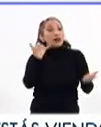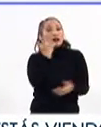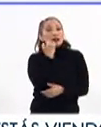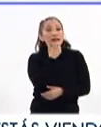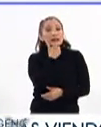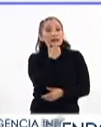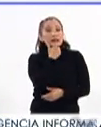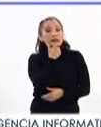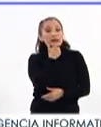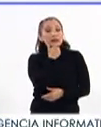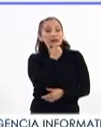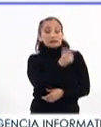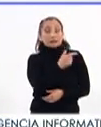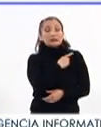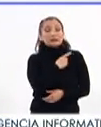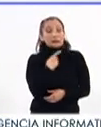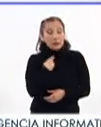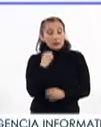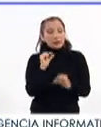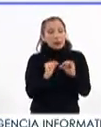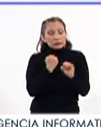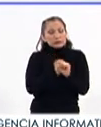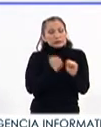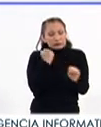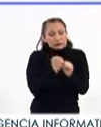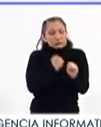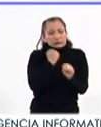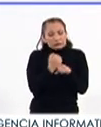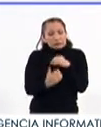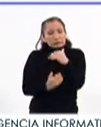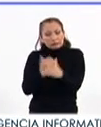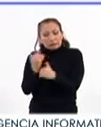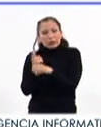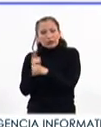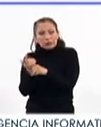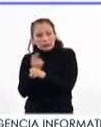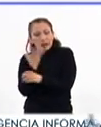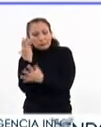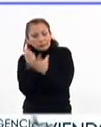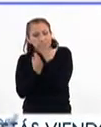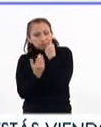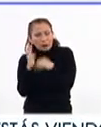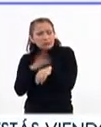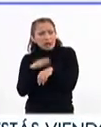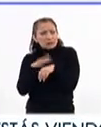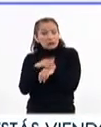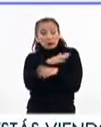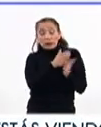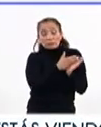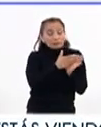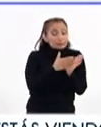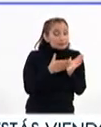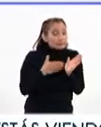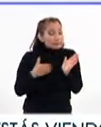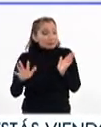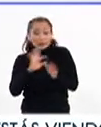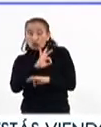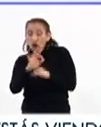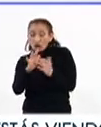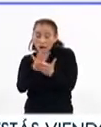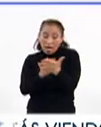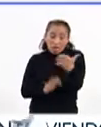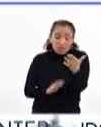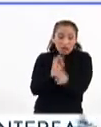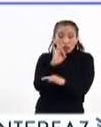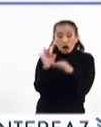idioma inglés, los cuales va a tener que ir reforzando a lo largo de la licenciatura, porque toda la literatura,